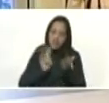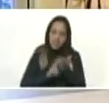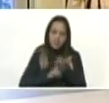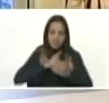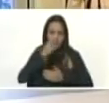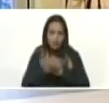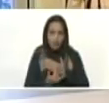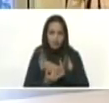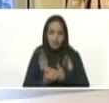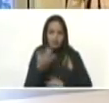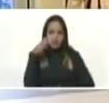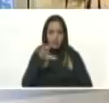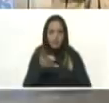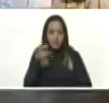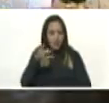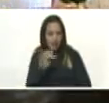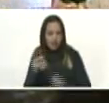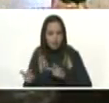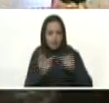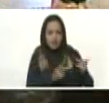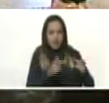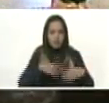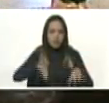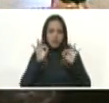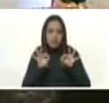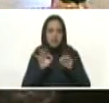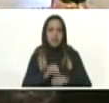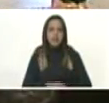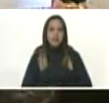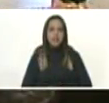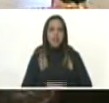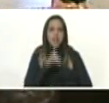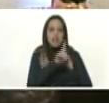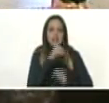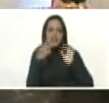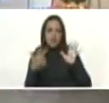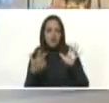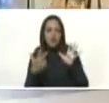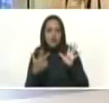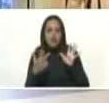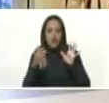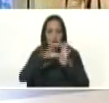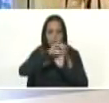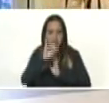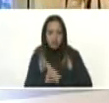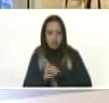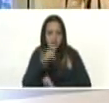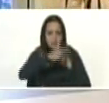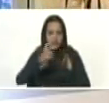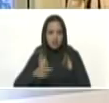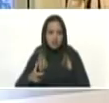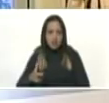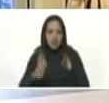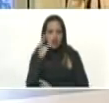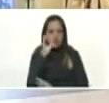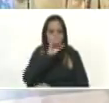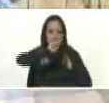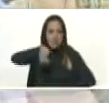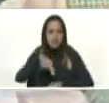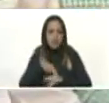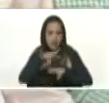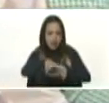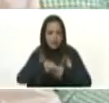Aquí tengo invitados especiales a los 18 constituyentes del Consejo Nacional